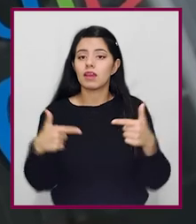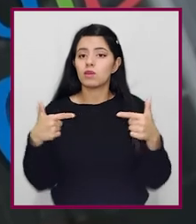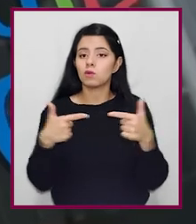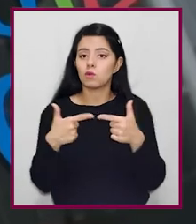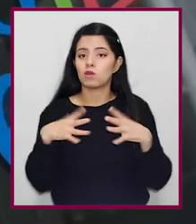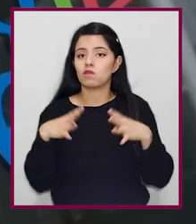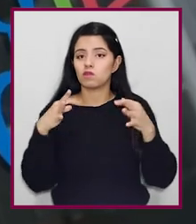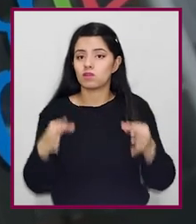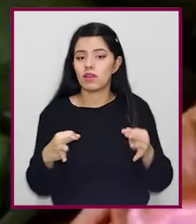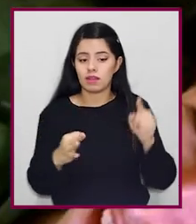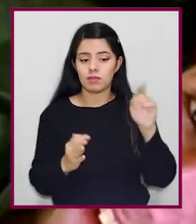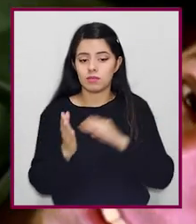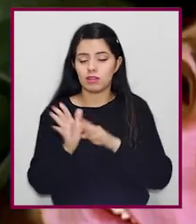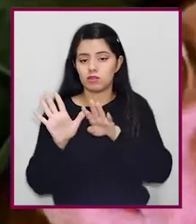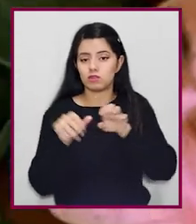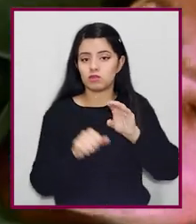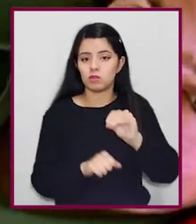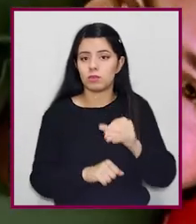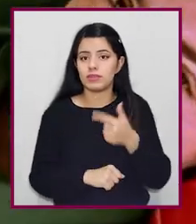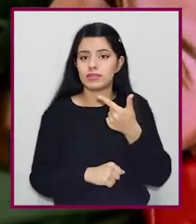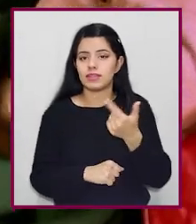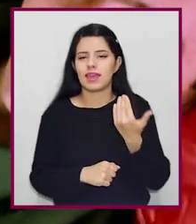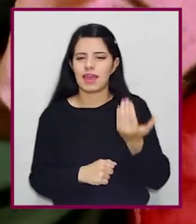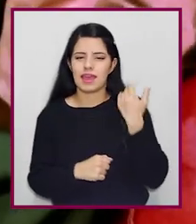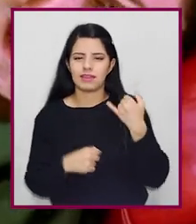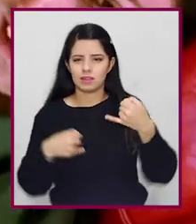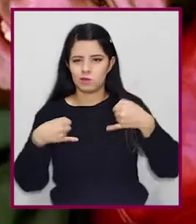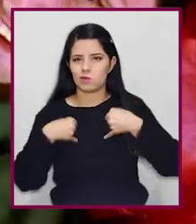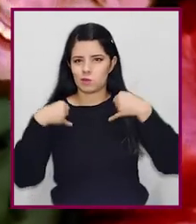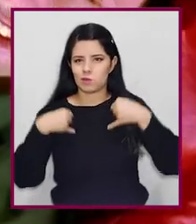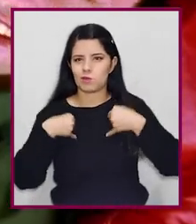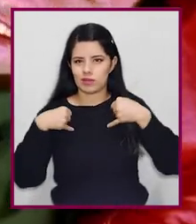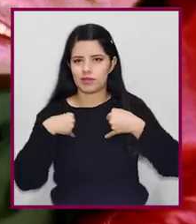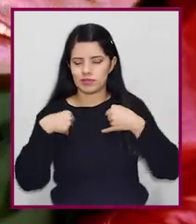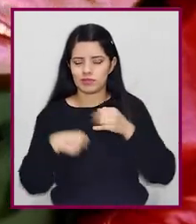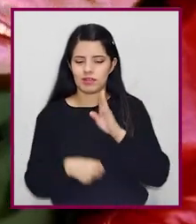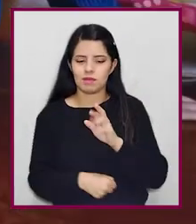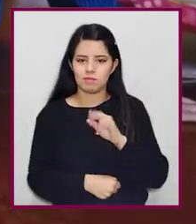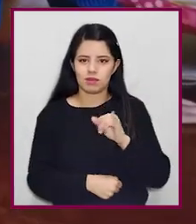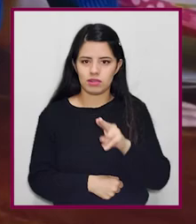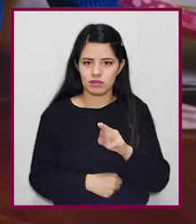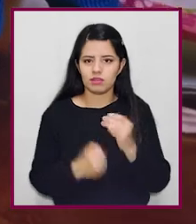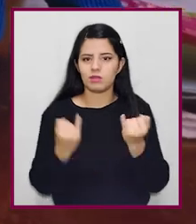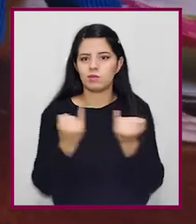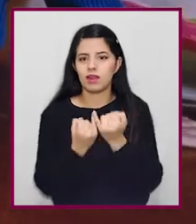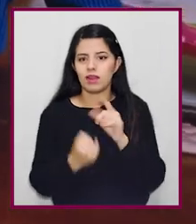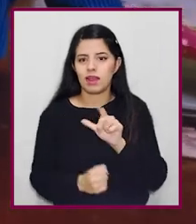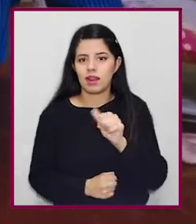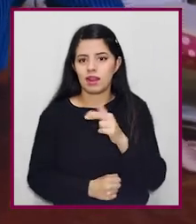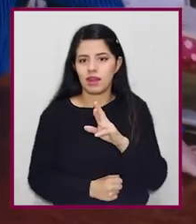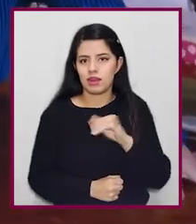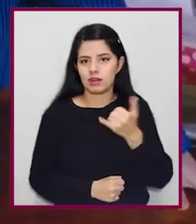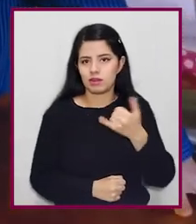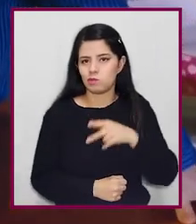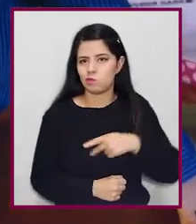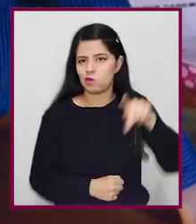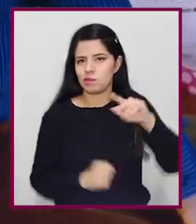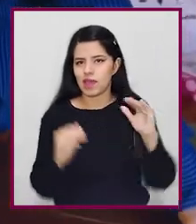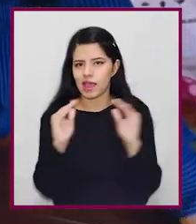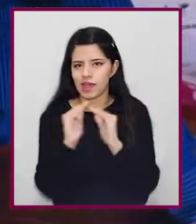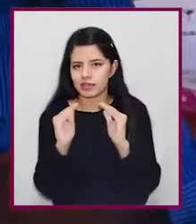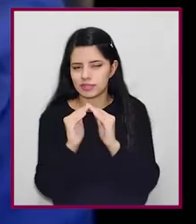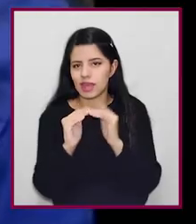en 1997 por los entonces jóvenes Sergey Brin y Larry Page en su garage en